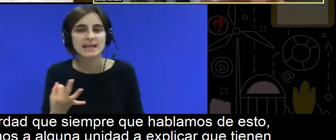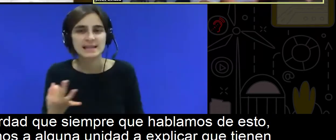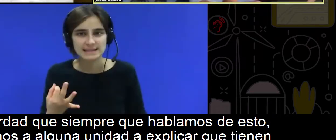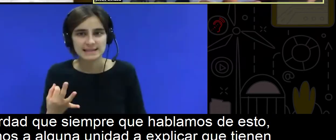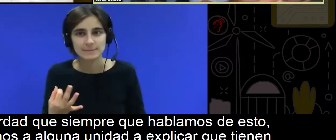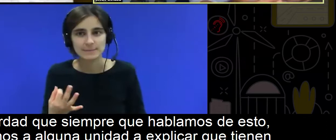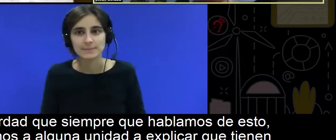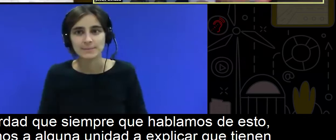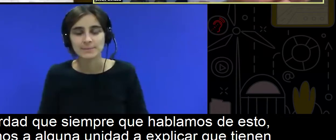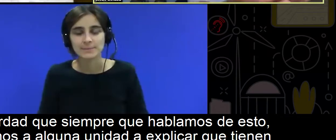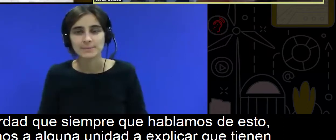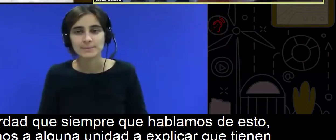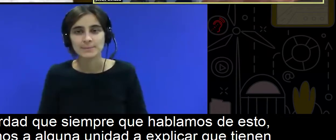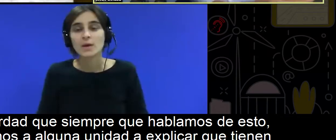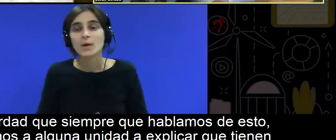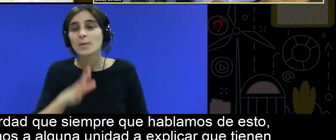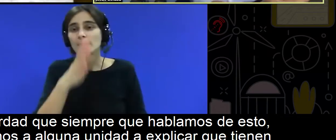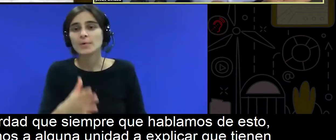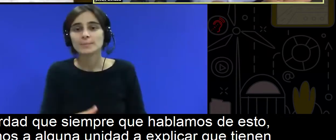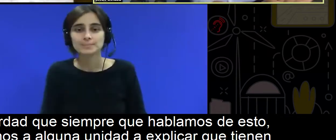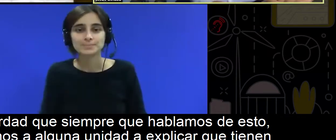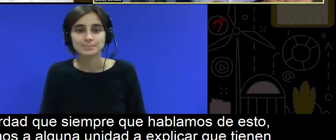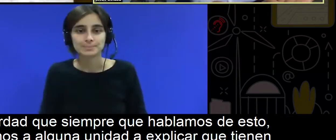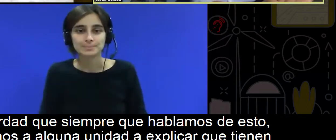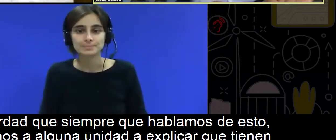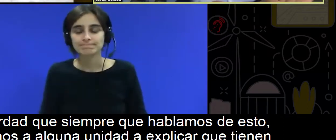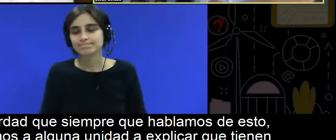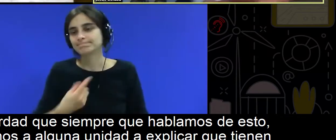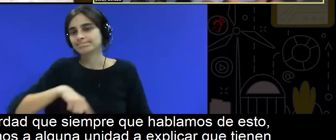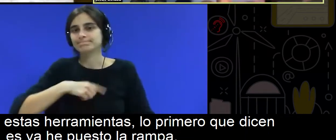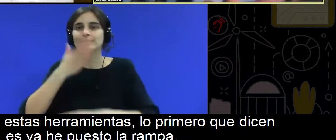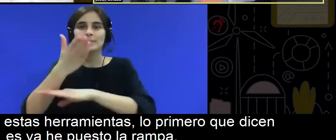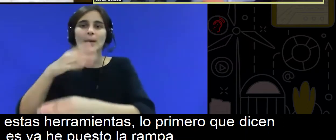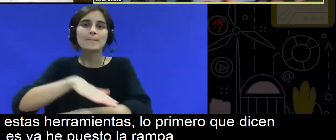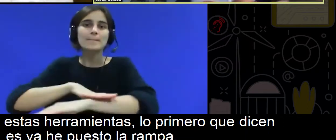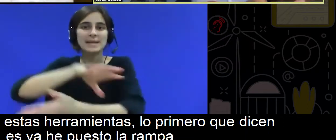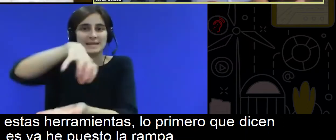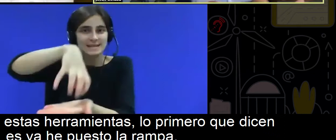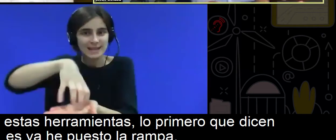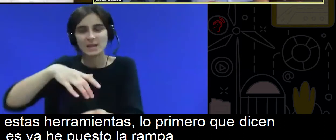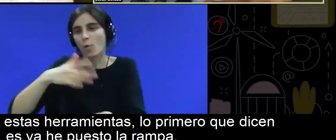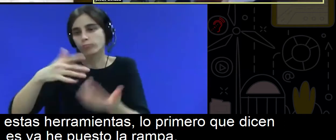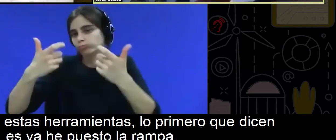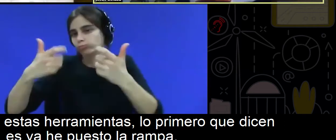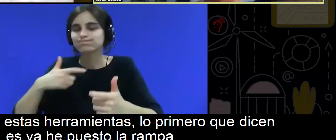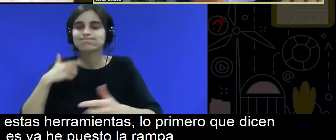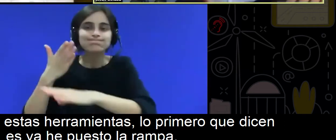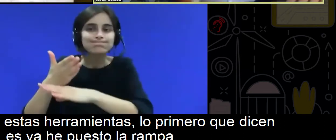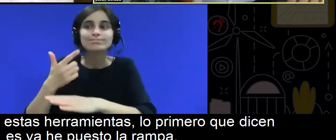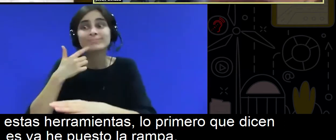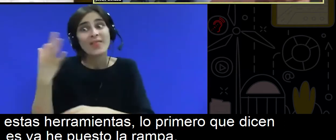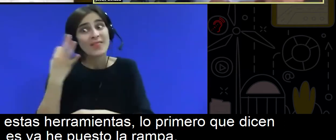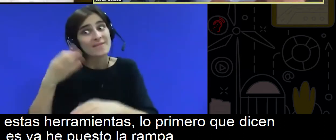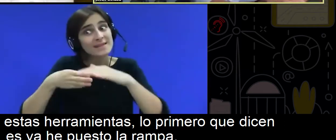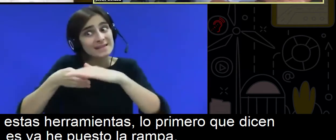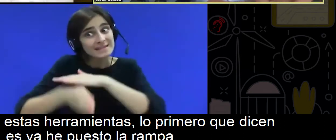hablamos de esto, o cuando vamos a algún ministerio, a alguna unidad, a explicarles que tienen que dotarle de estas herramientas, lo primero que dicen, no, si yo ya he puesto